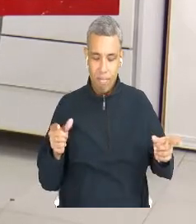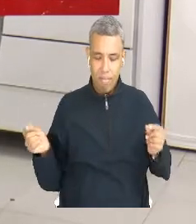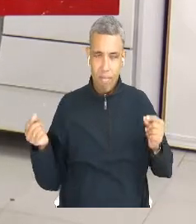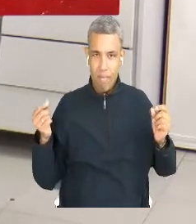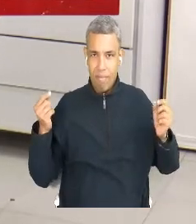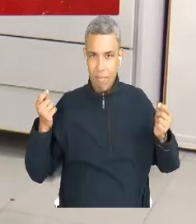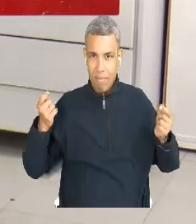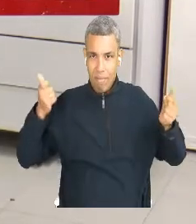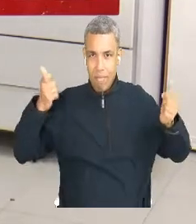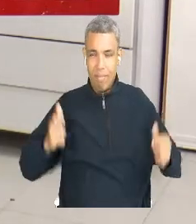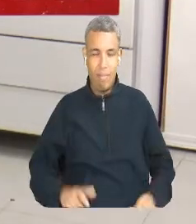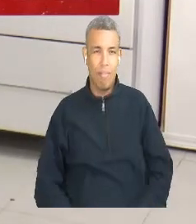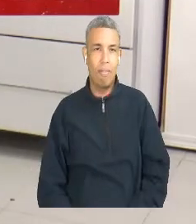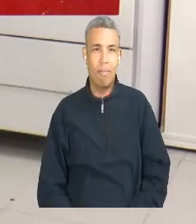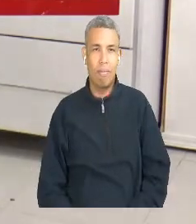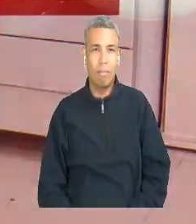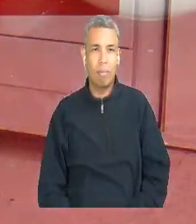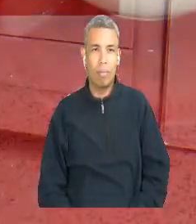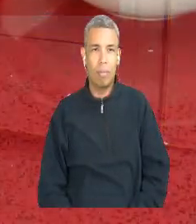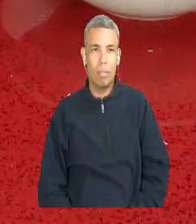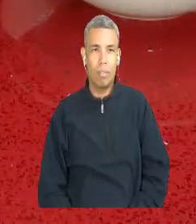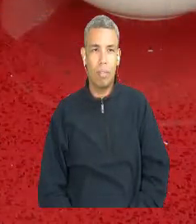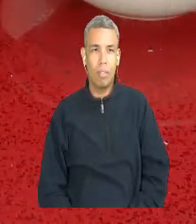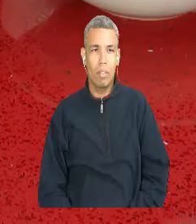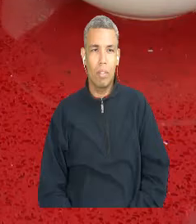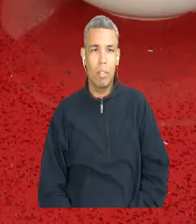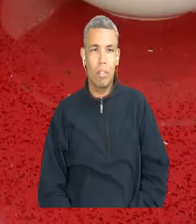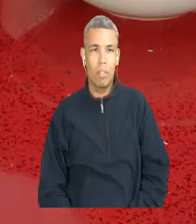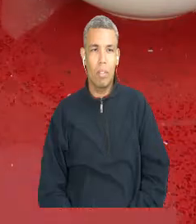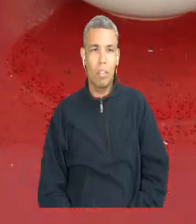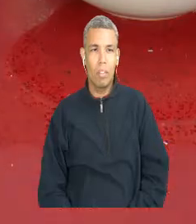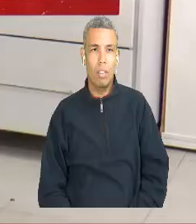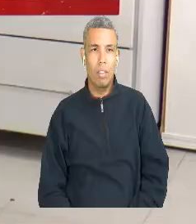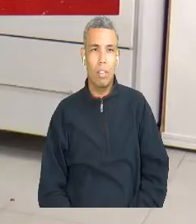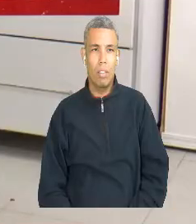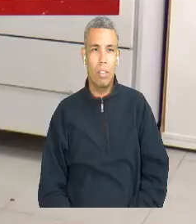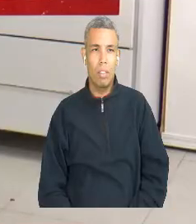este lado. Este. Tienes de pronto limpiar el platico, sí, claro. Siempre